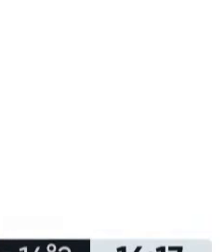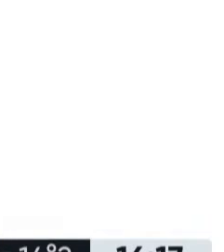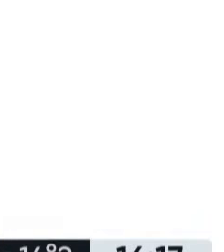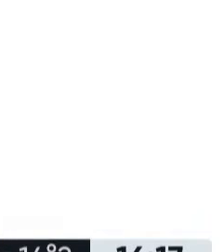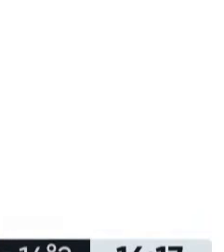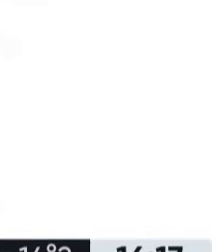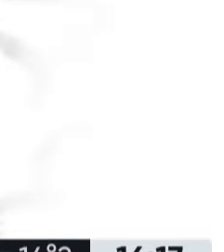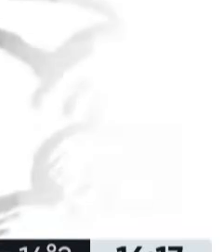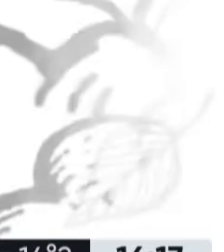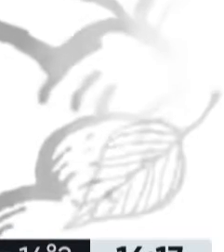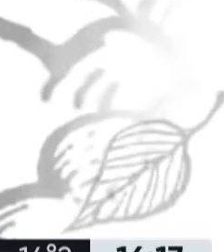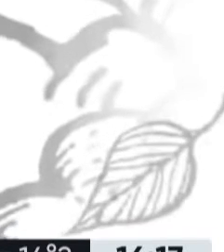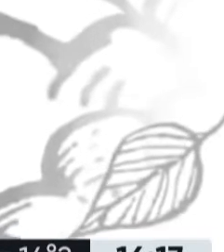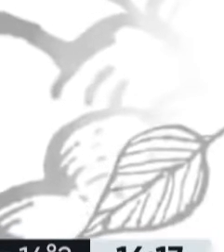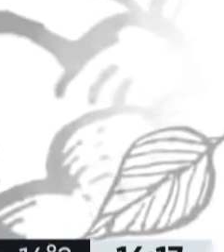van.